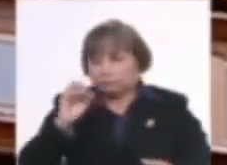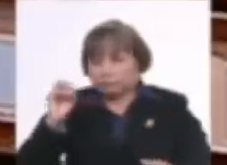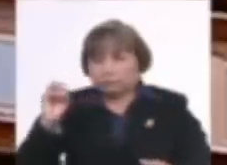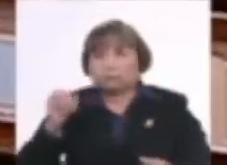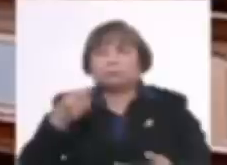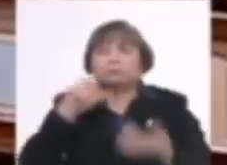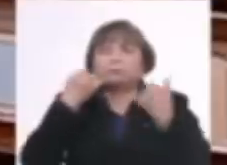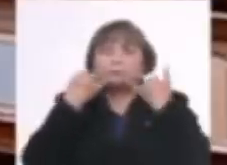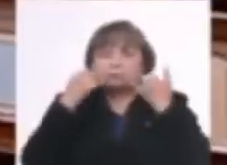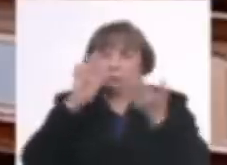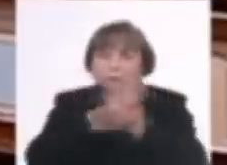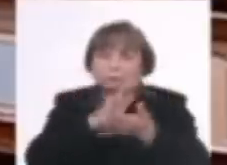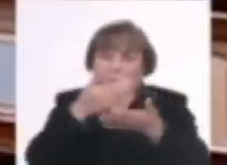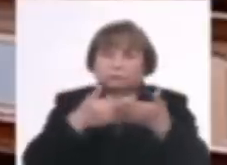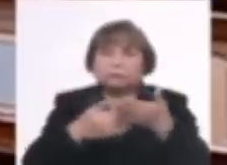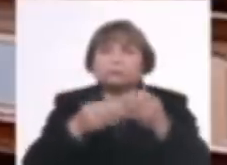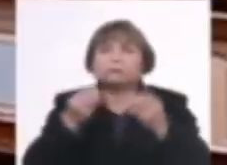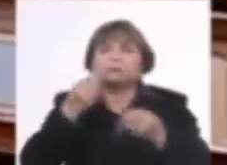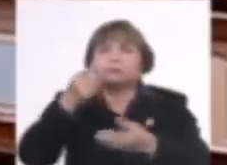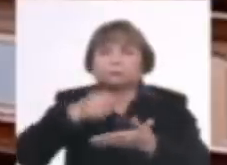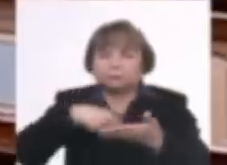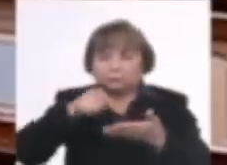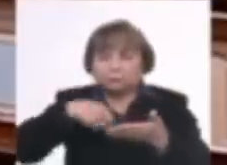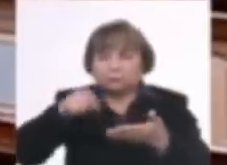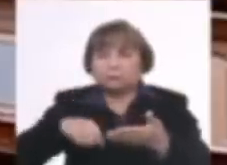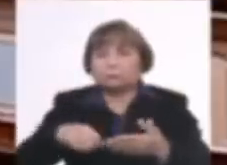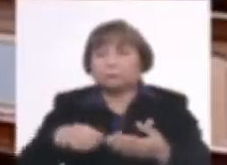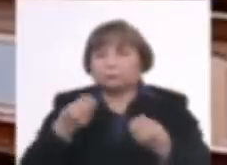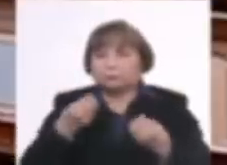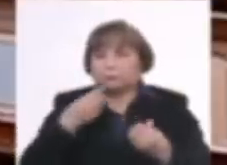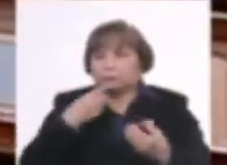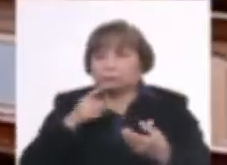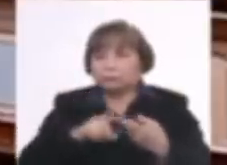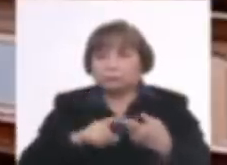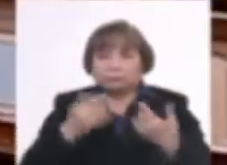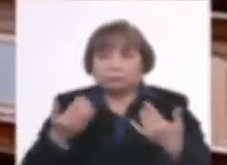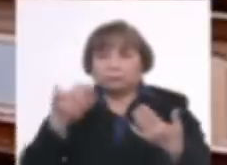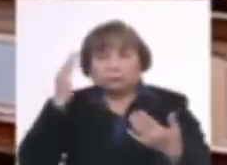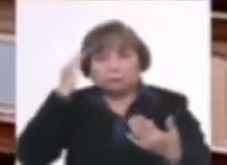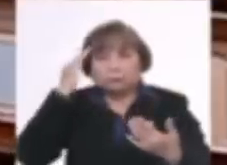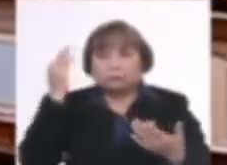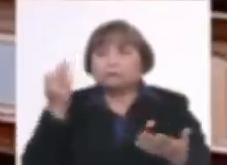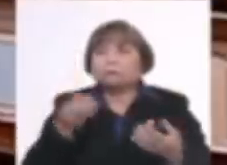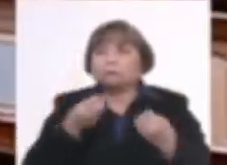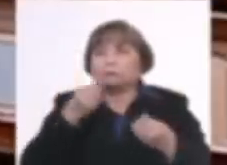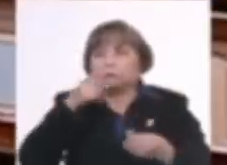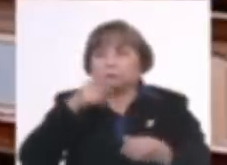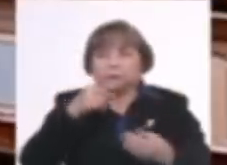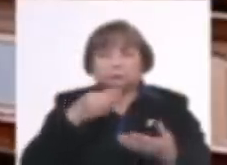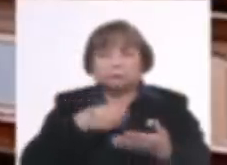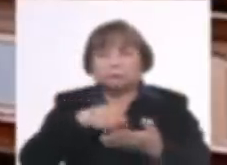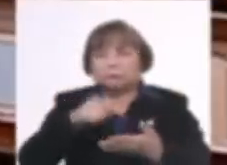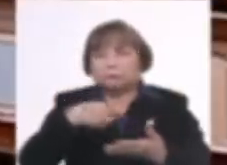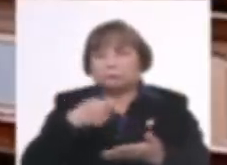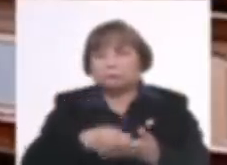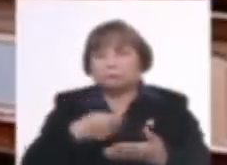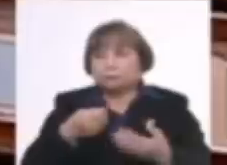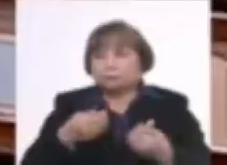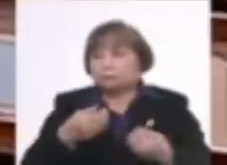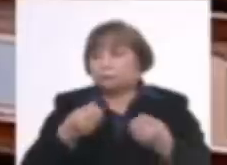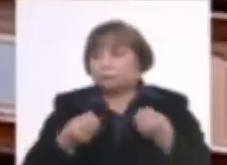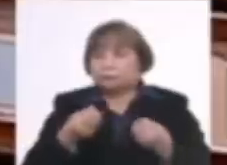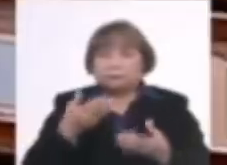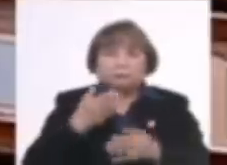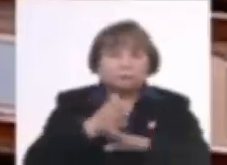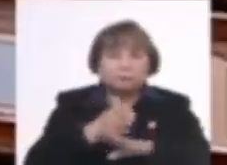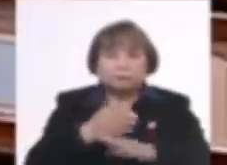ese informe. ¿Cómo firma los informes? Porque hasta el momento no sabemos cómo es que cómo le